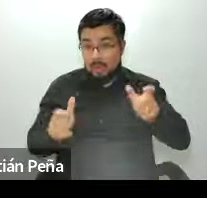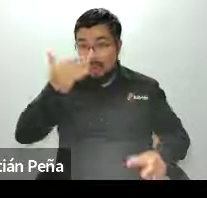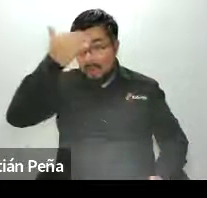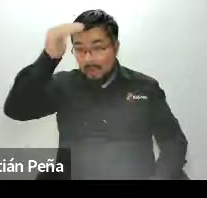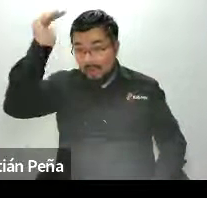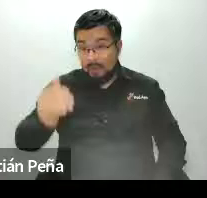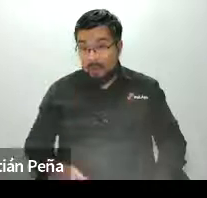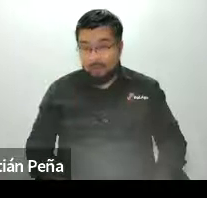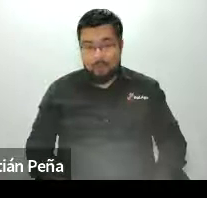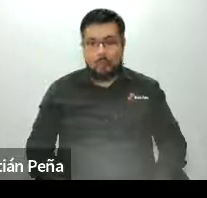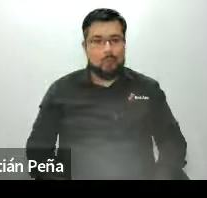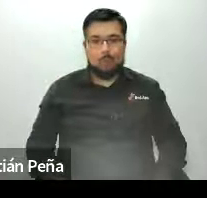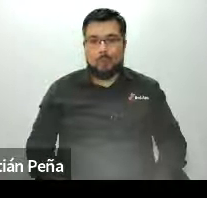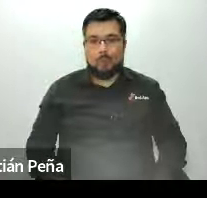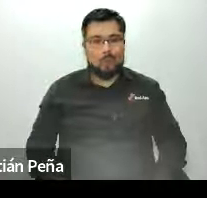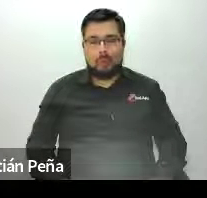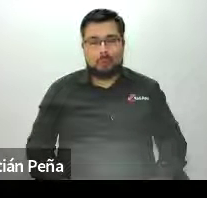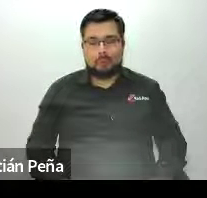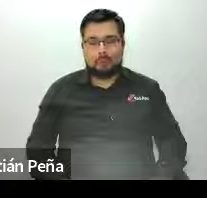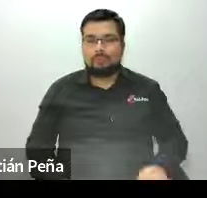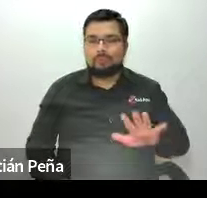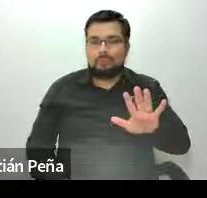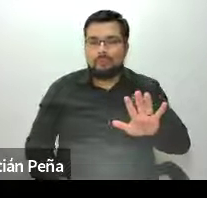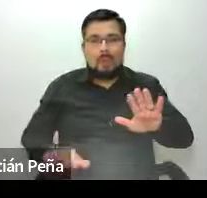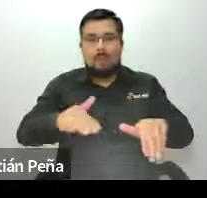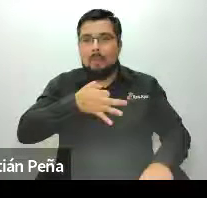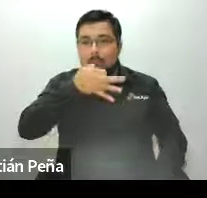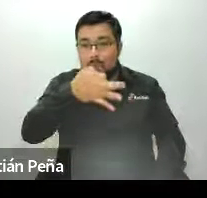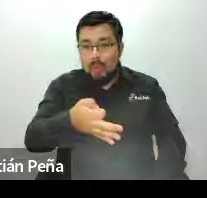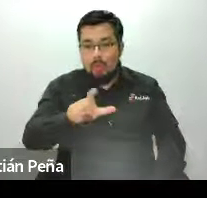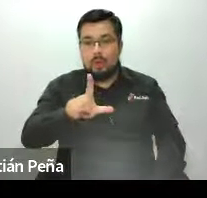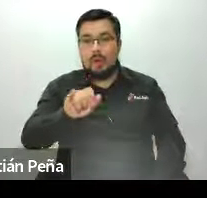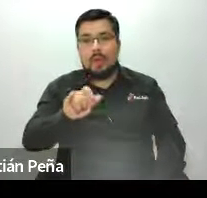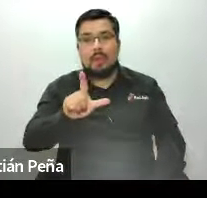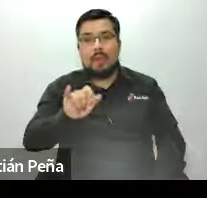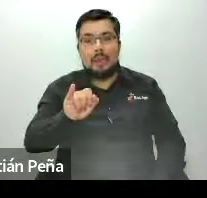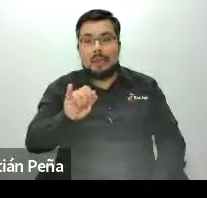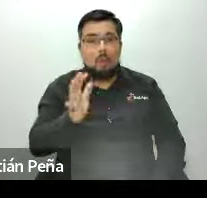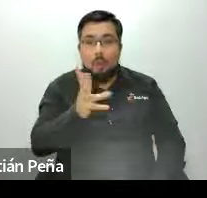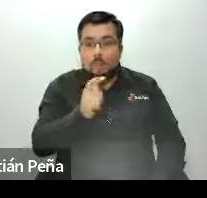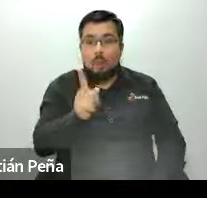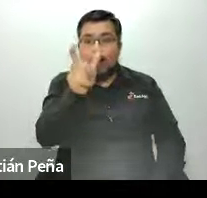imagínense que, como dijo Lili, ¿no? Había una persona en terreno, es decir, una profesora que